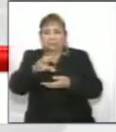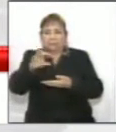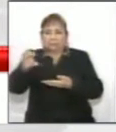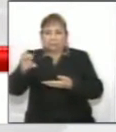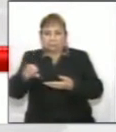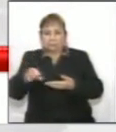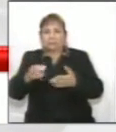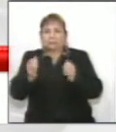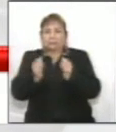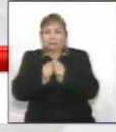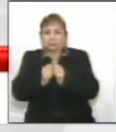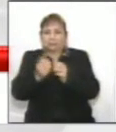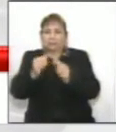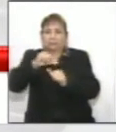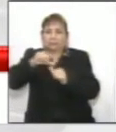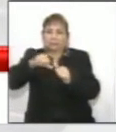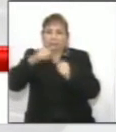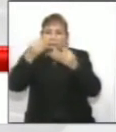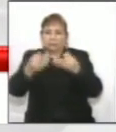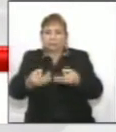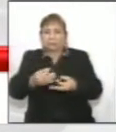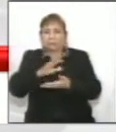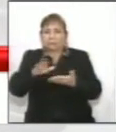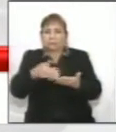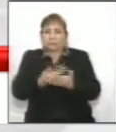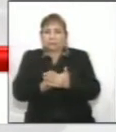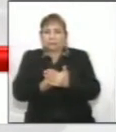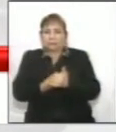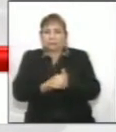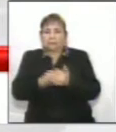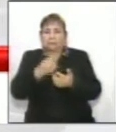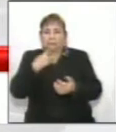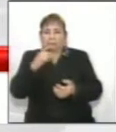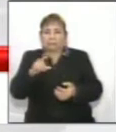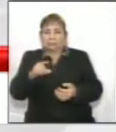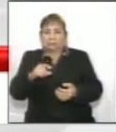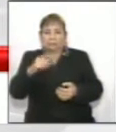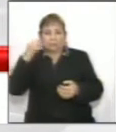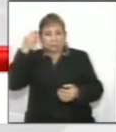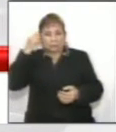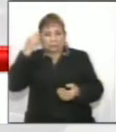porque queremos una sociedad más justa para todos. Estamos